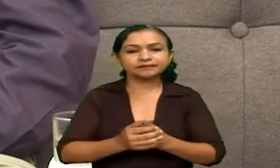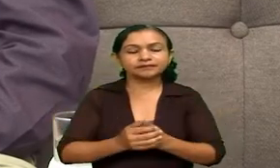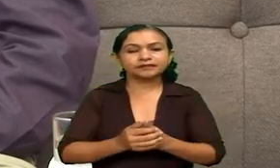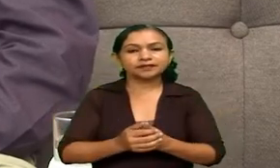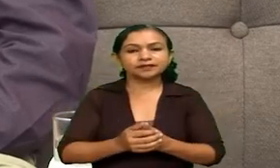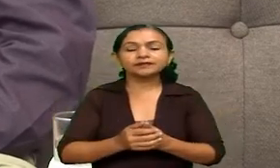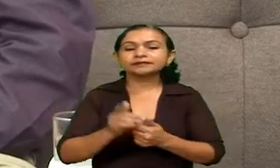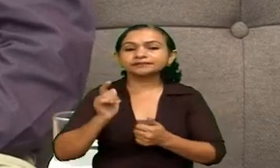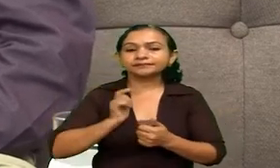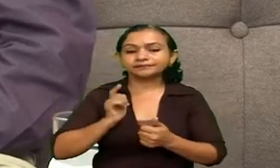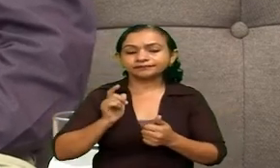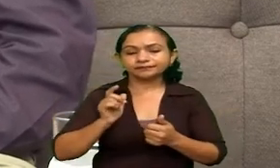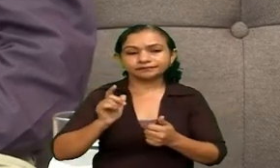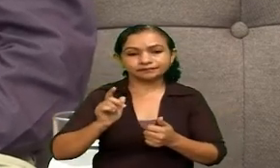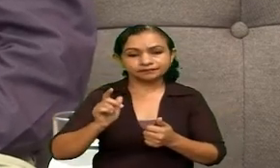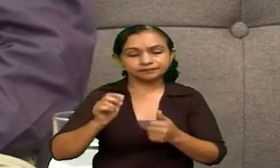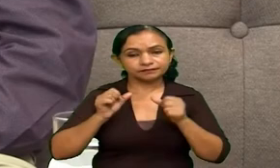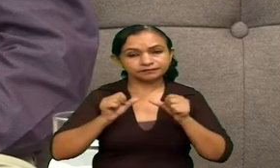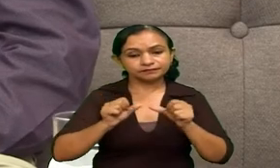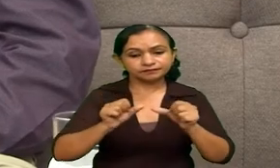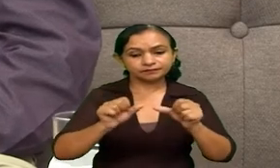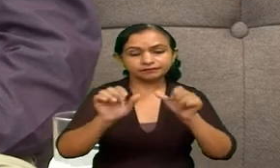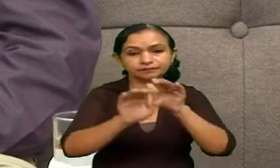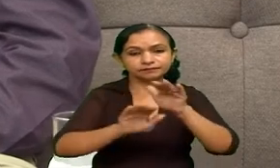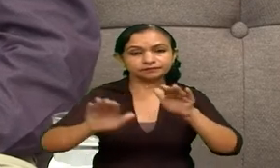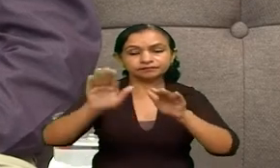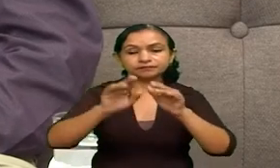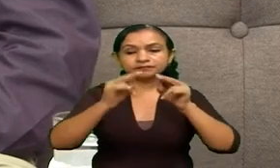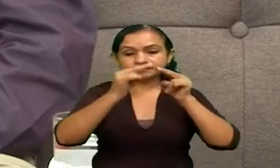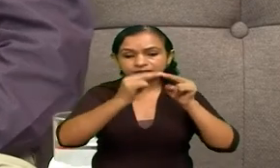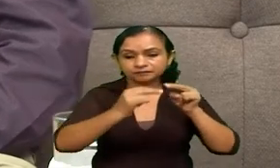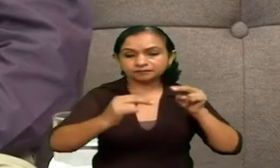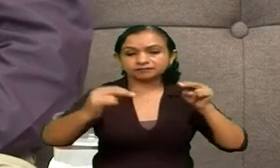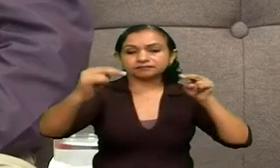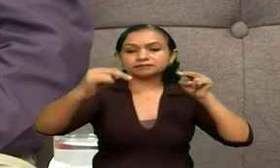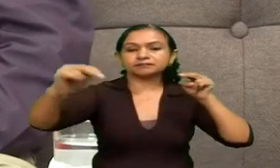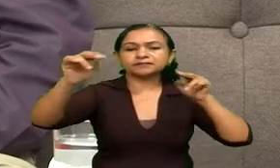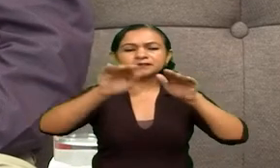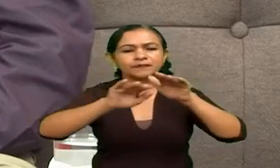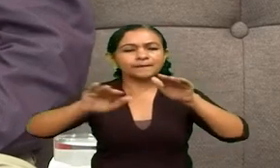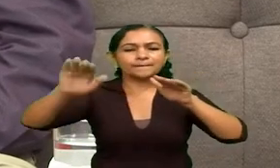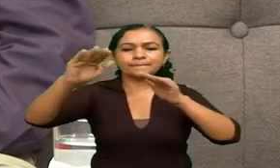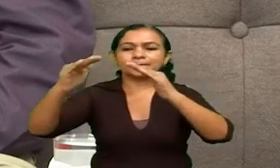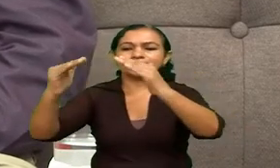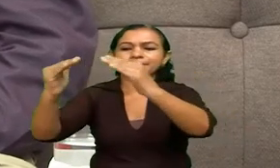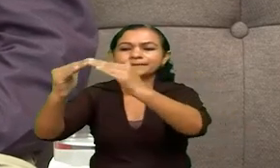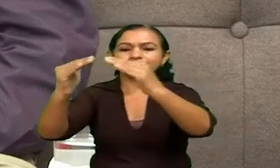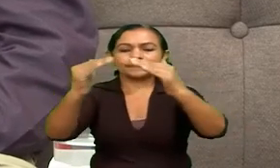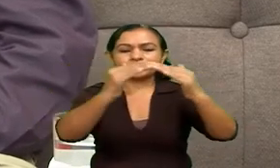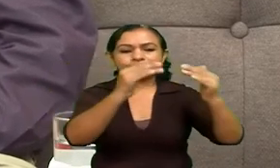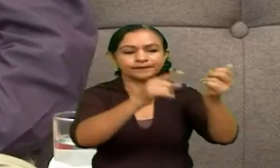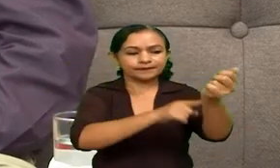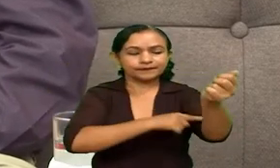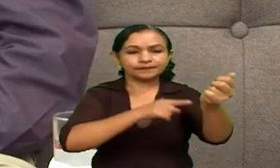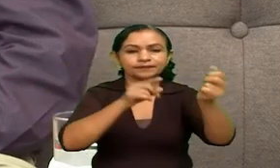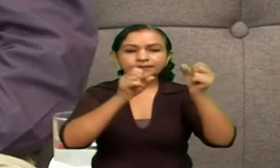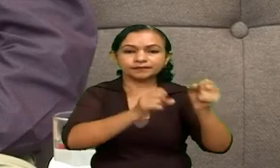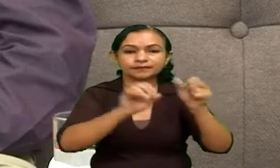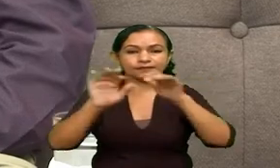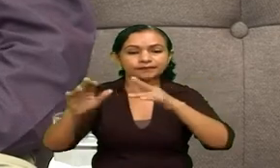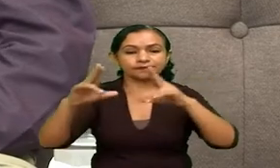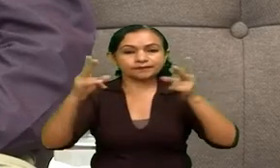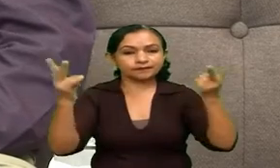y vamos a seguir también tendiendo más fibra para llegar a más hermanas, exacto, y hermanos nicaragüenses, como